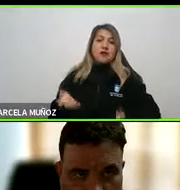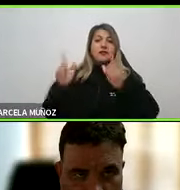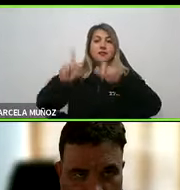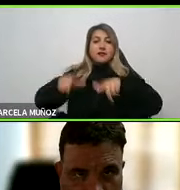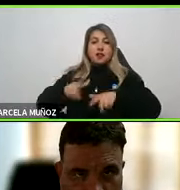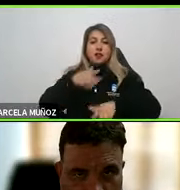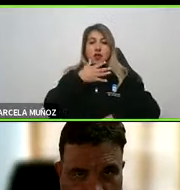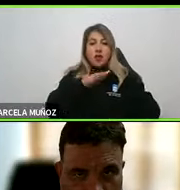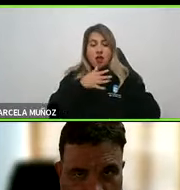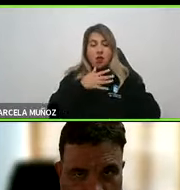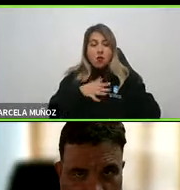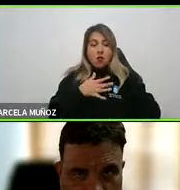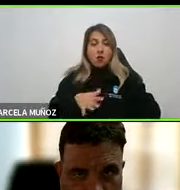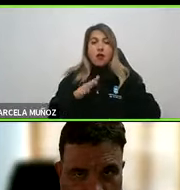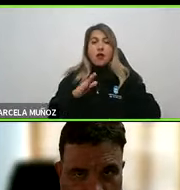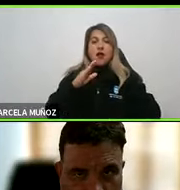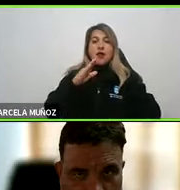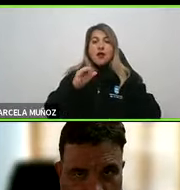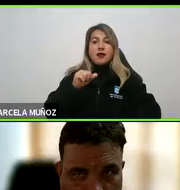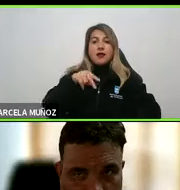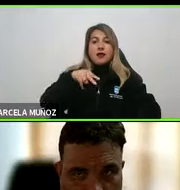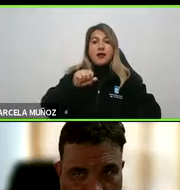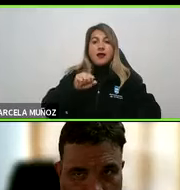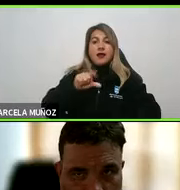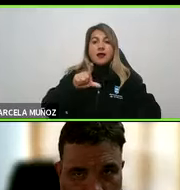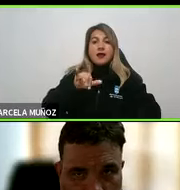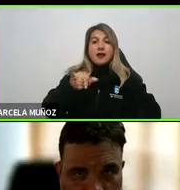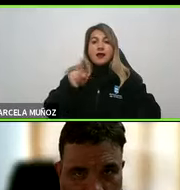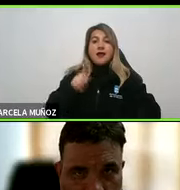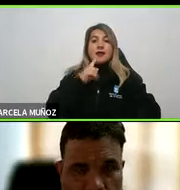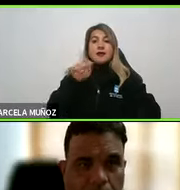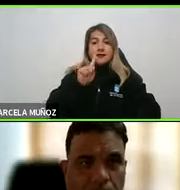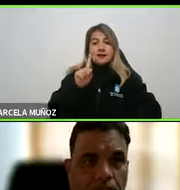agua y los canalistas, la asociación de canalistas,